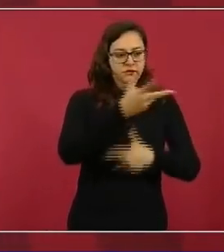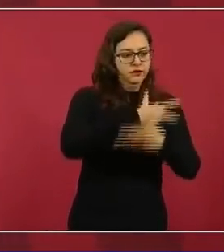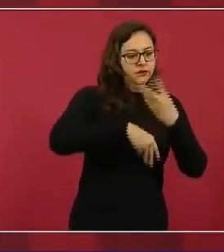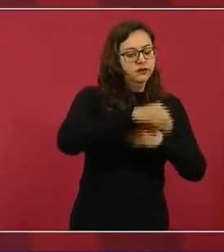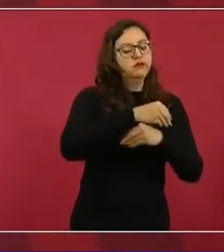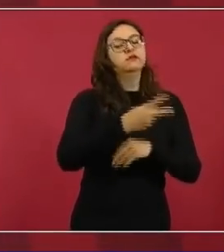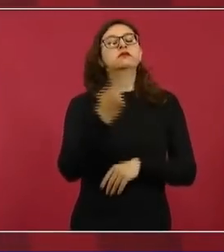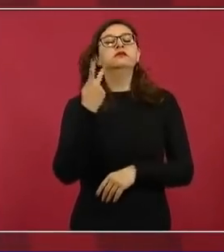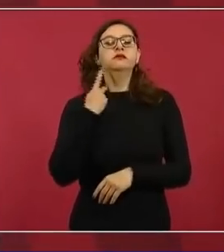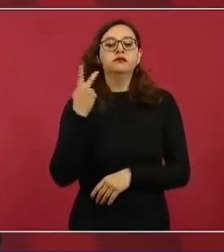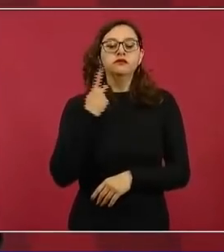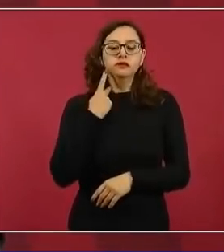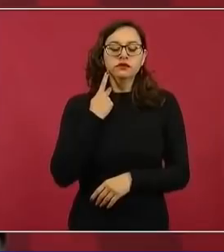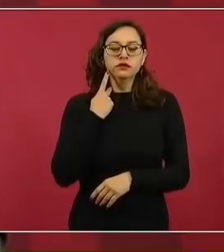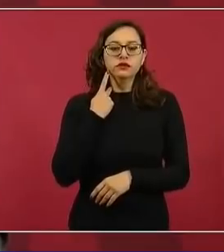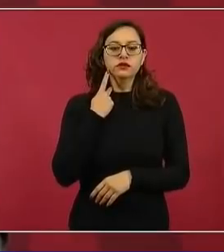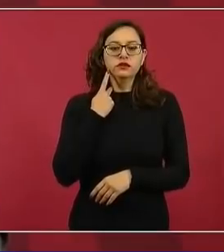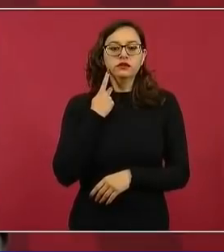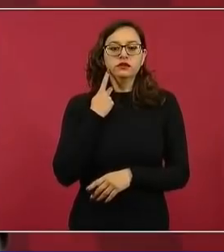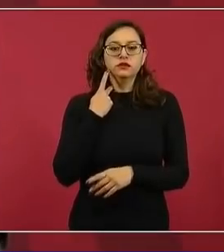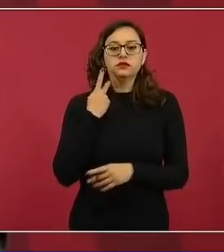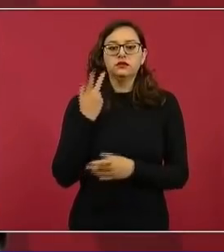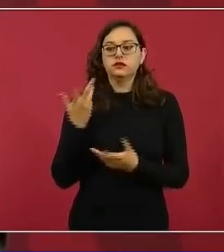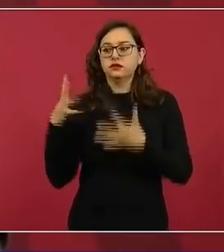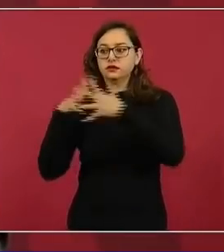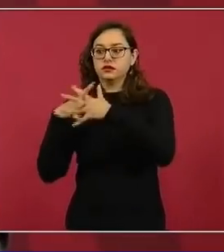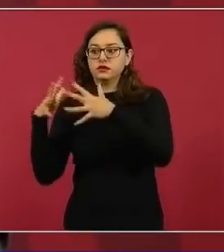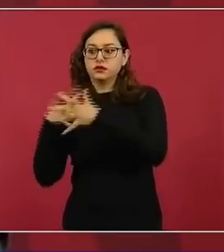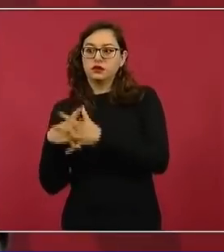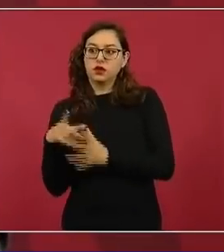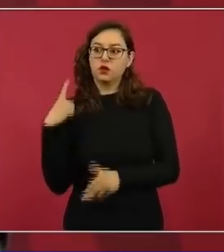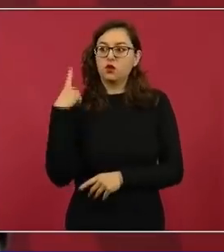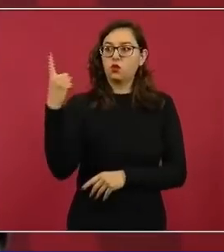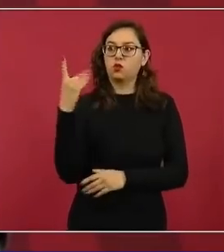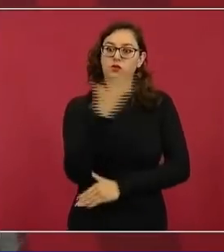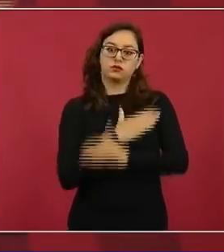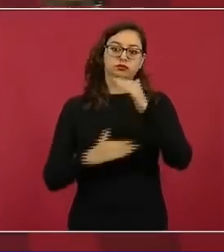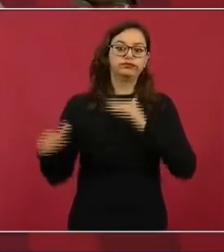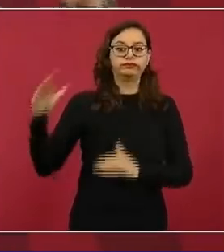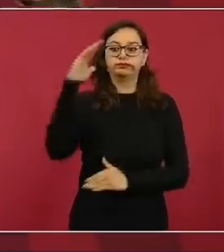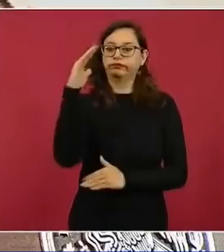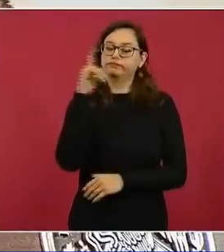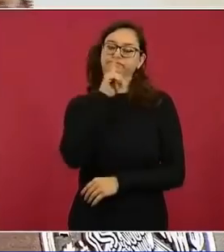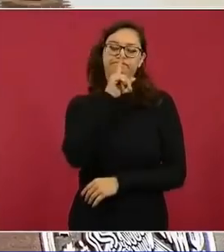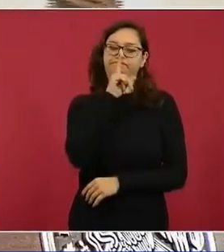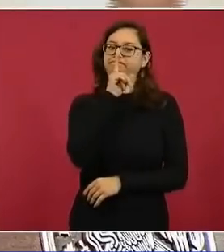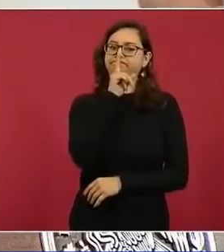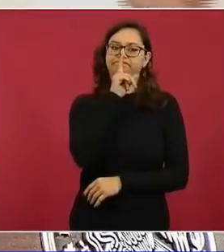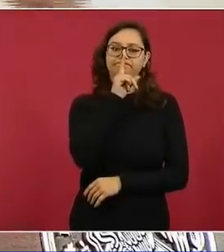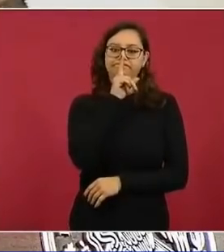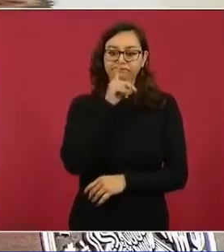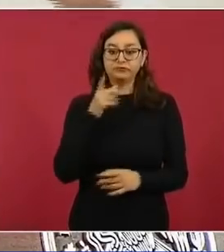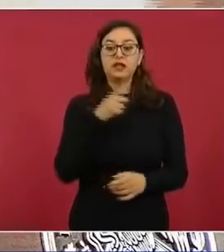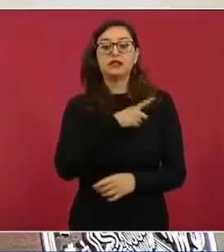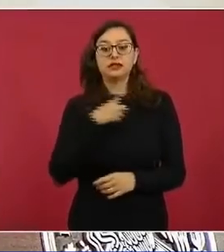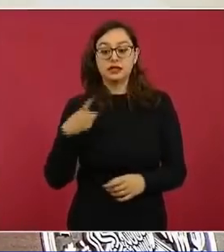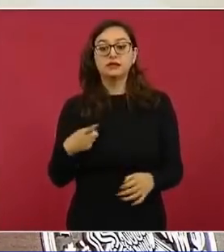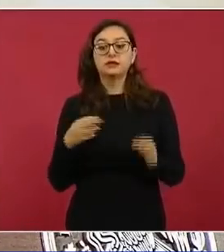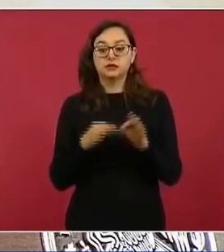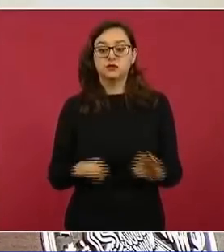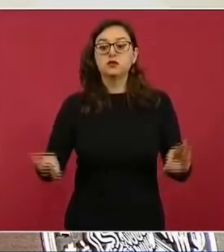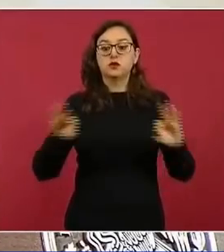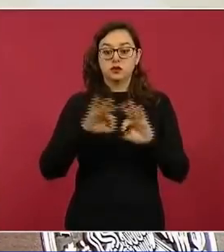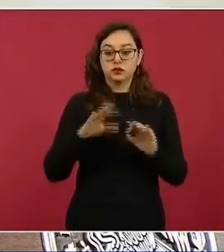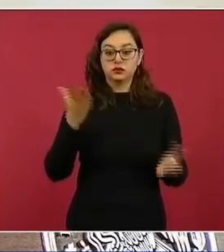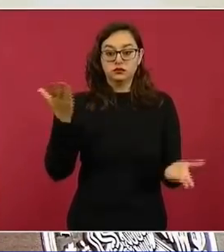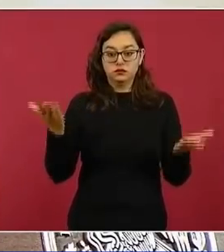y mucho menos en lo bélico. Entonces, son importantes los